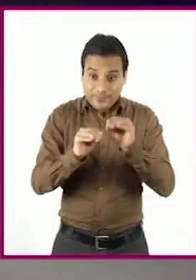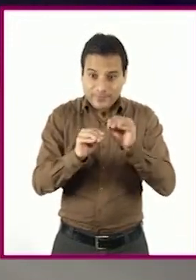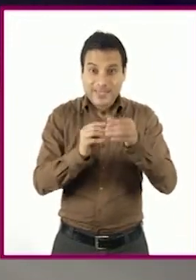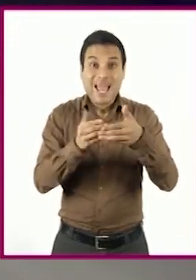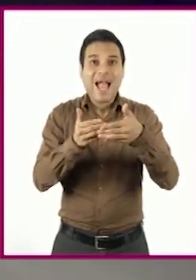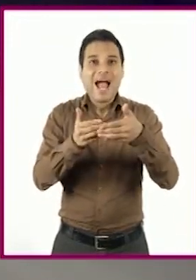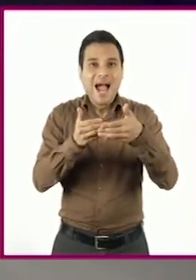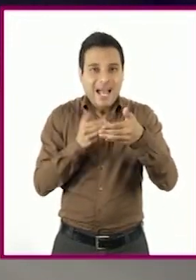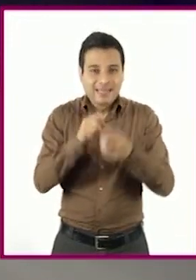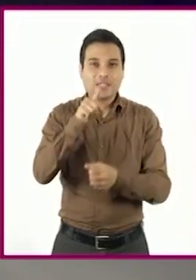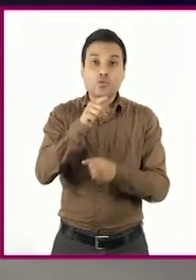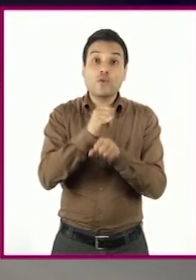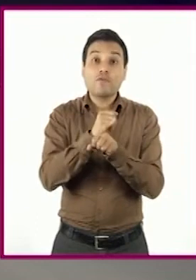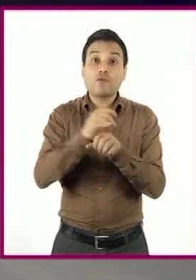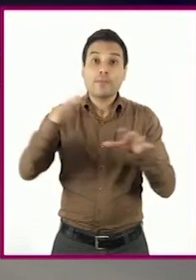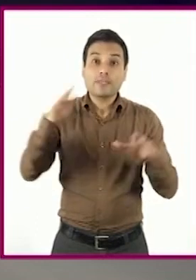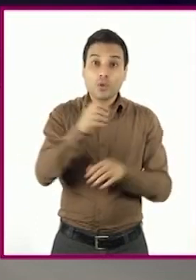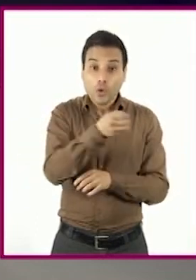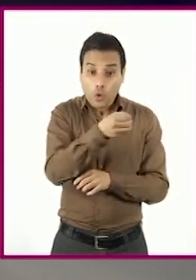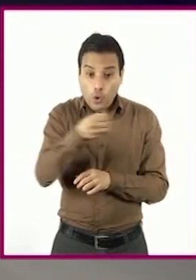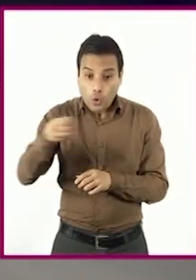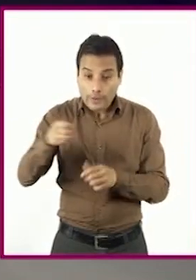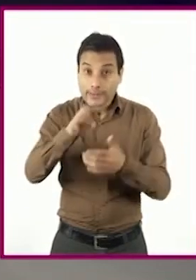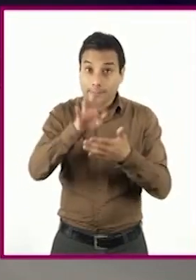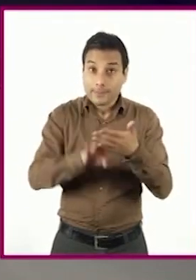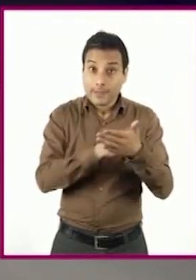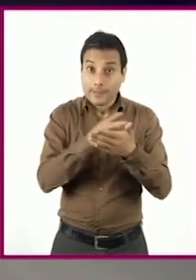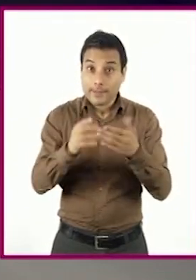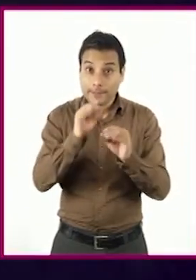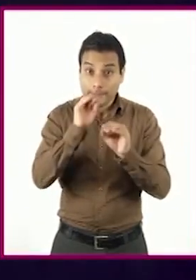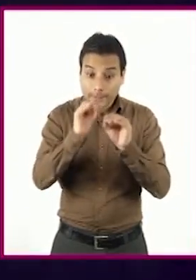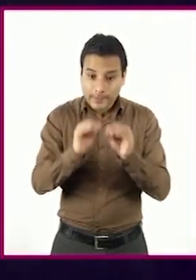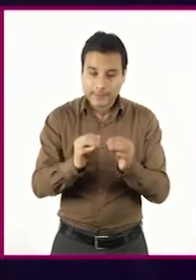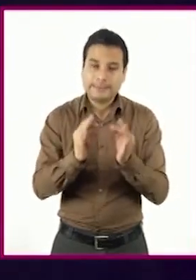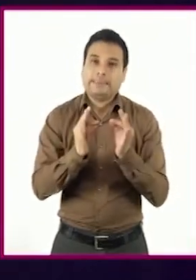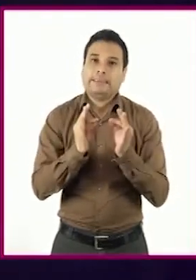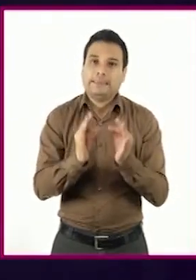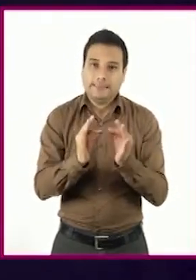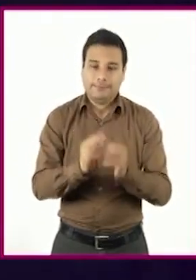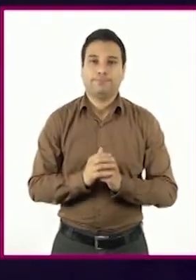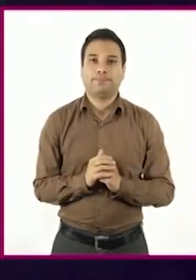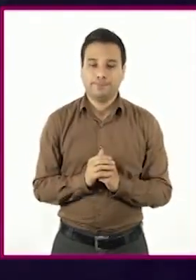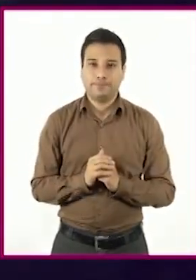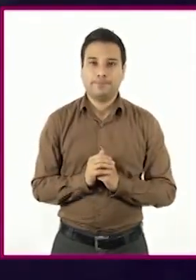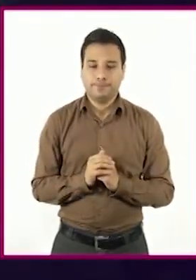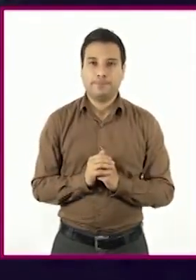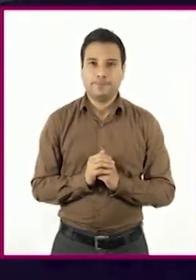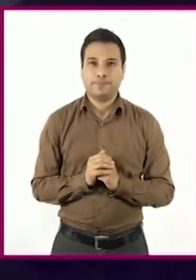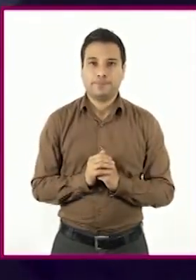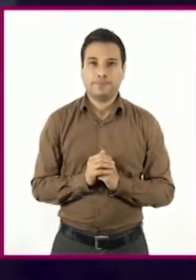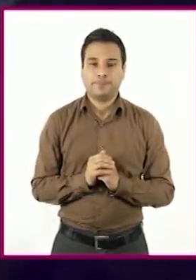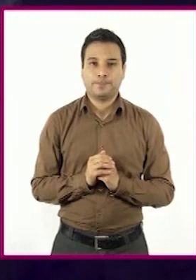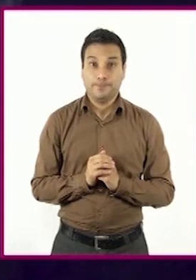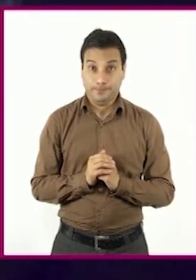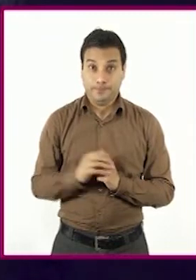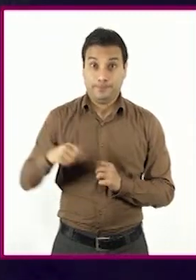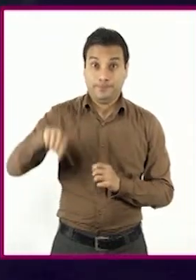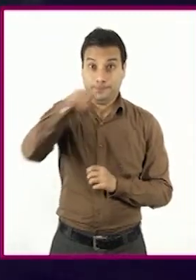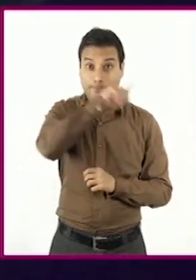datos para facilitar la apreciación de la información contenida. Por consiguiente, alumnas y